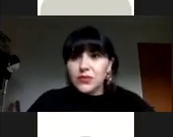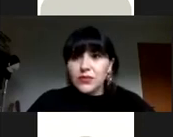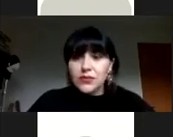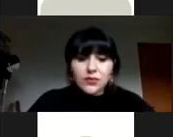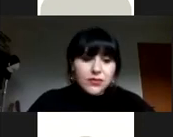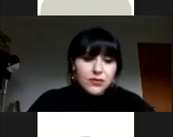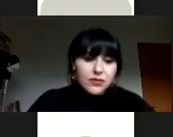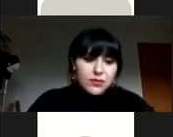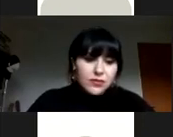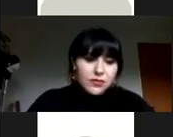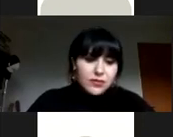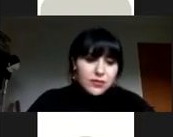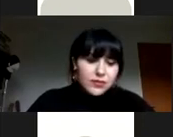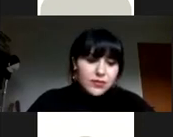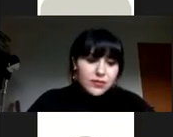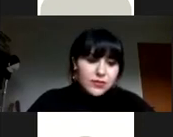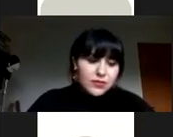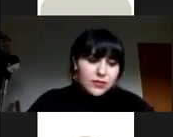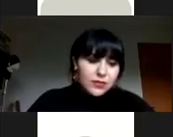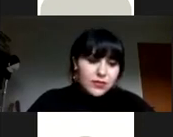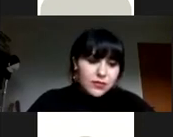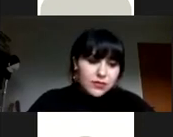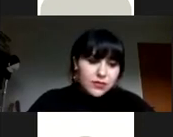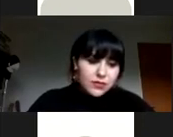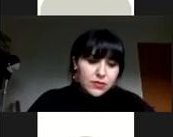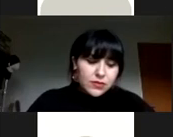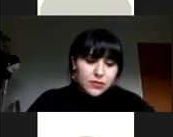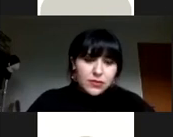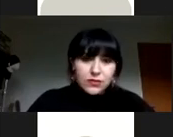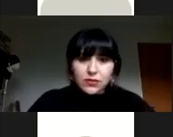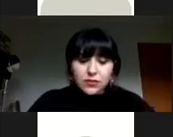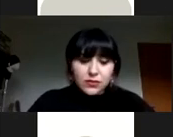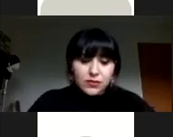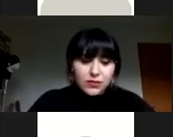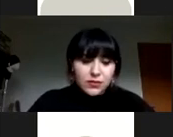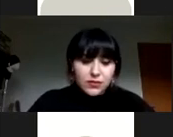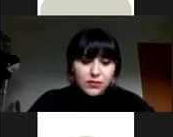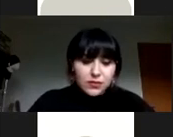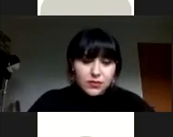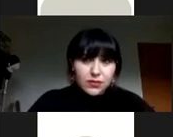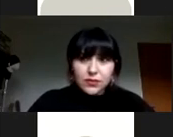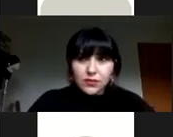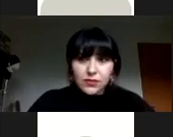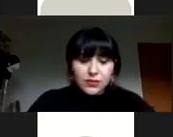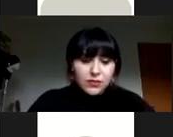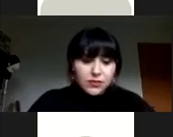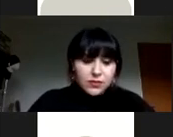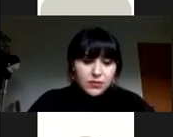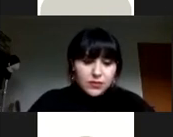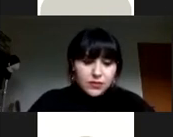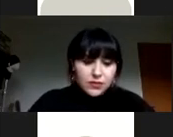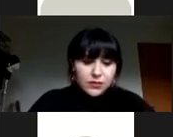quel discorso dell'individualismo. Se acabò la torre de marfil della